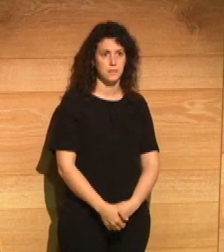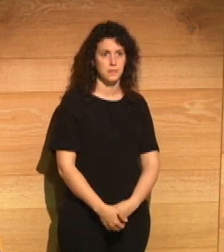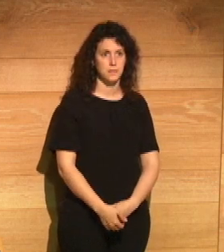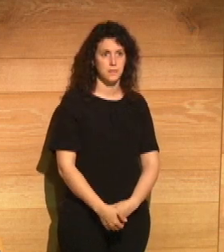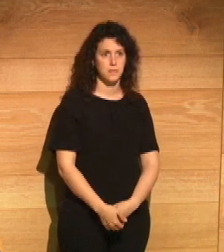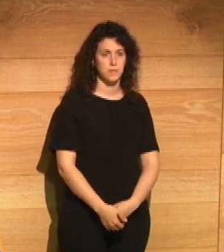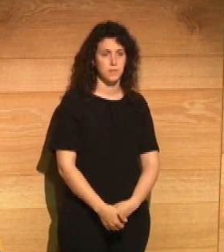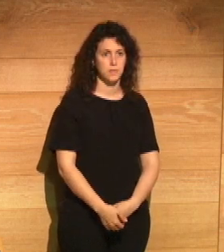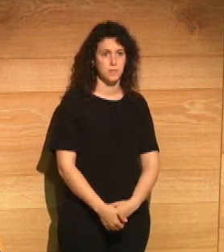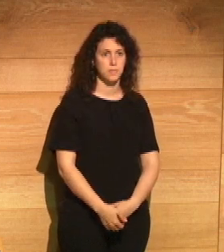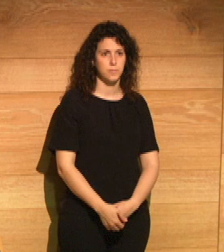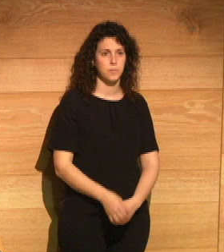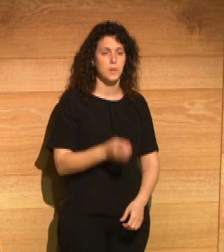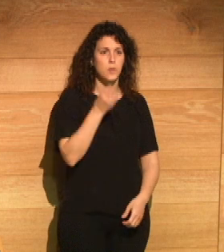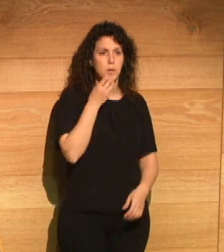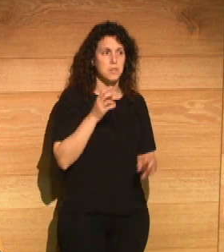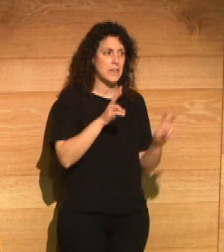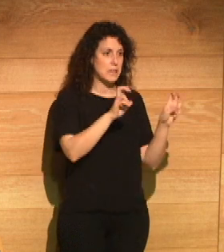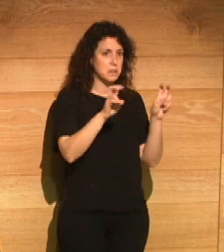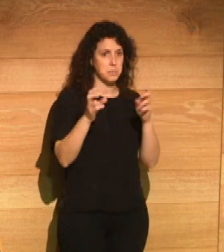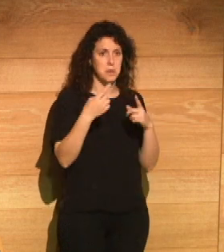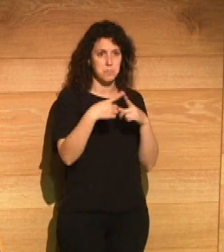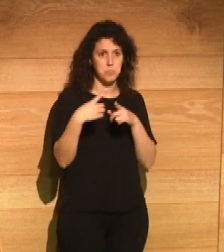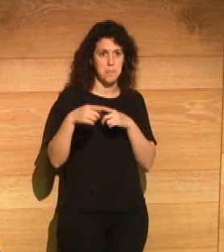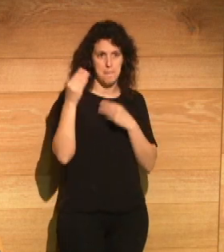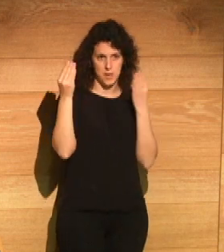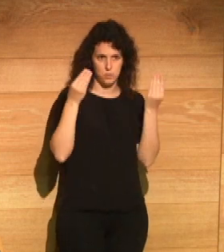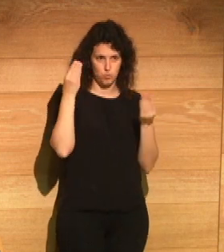Es sobre muchas cosas, creo.